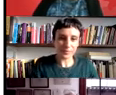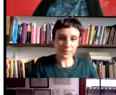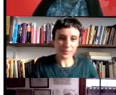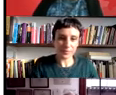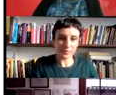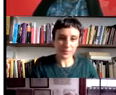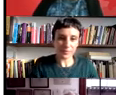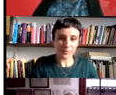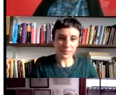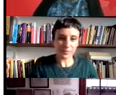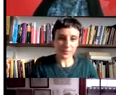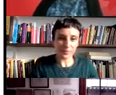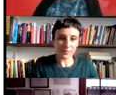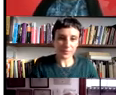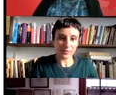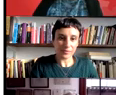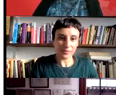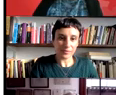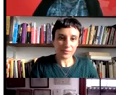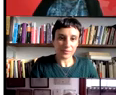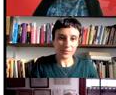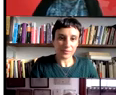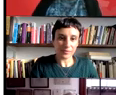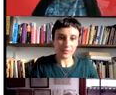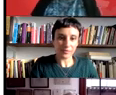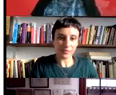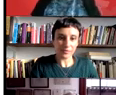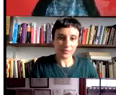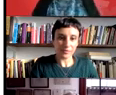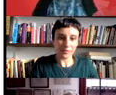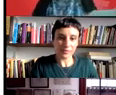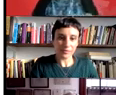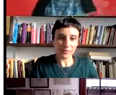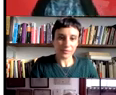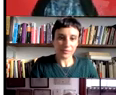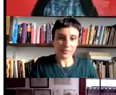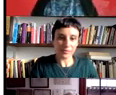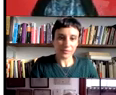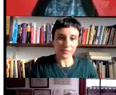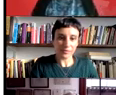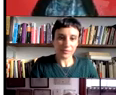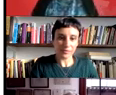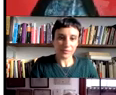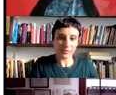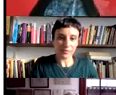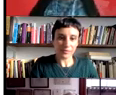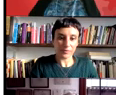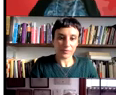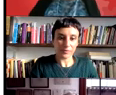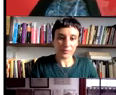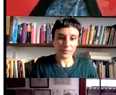de YouTube de la Coalición Global para Insumos de Salud Reproductiva. En un par de días les envío